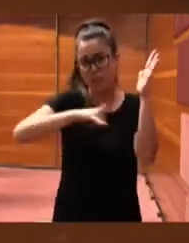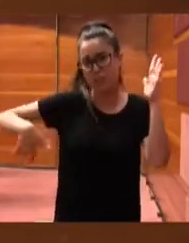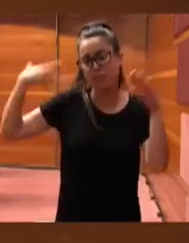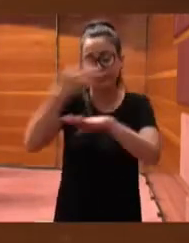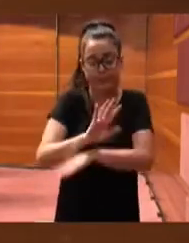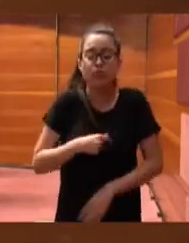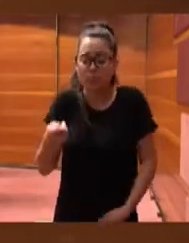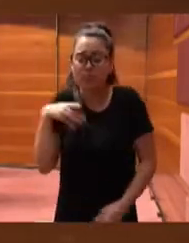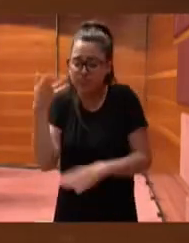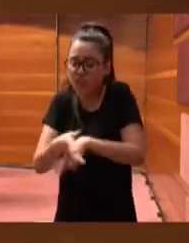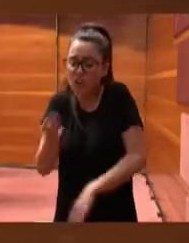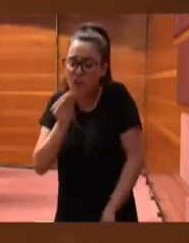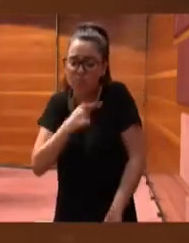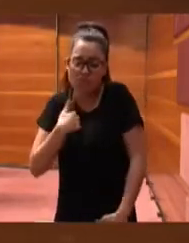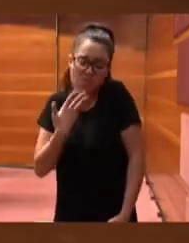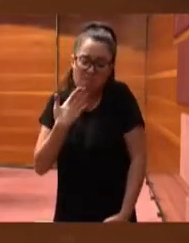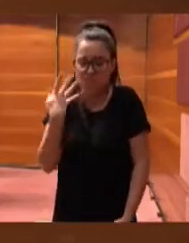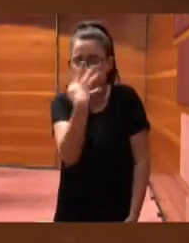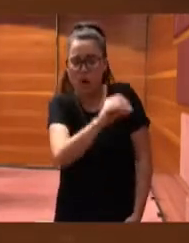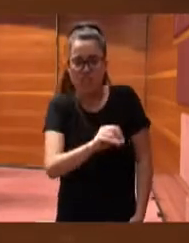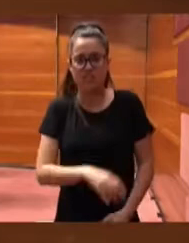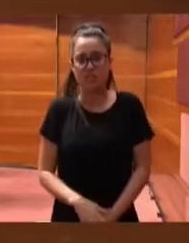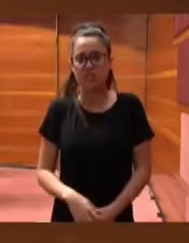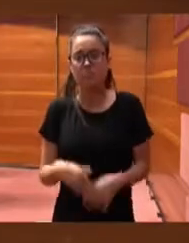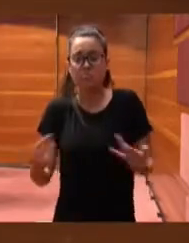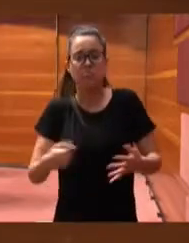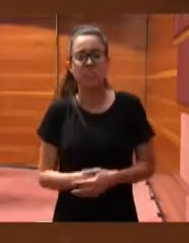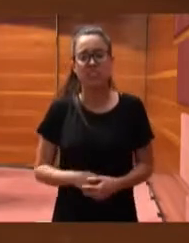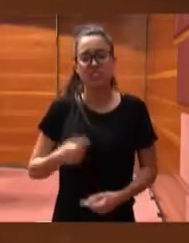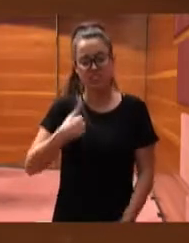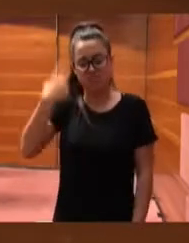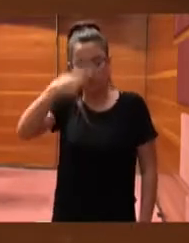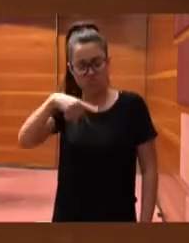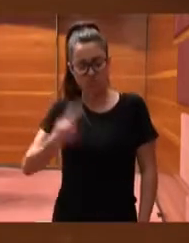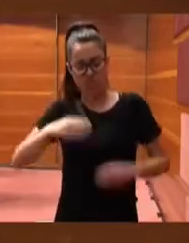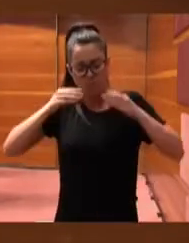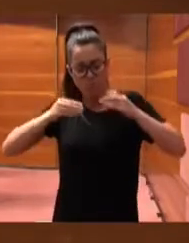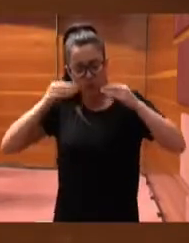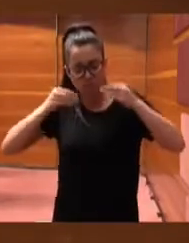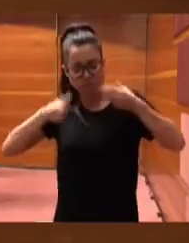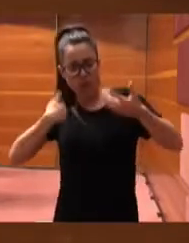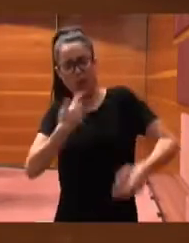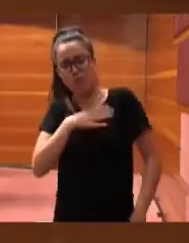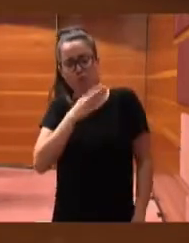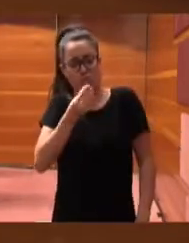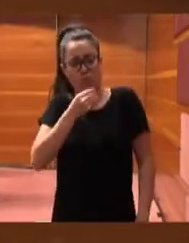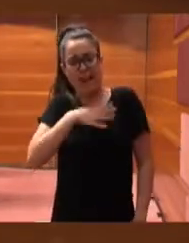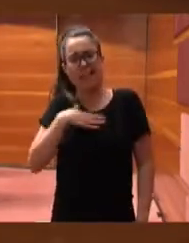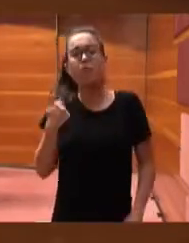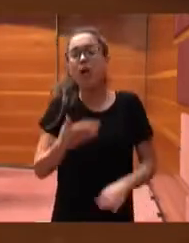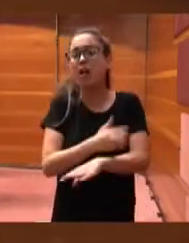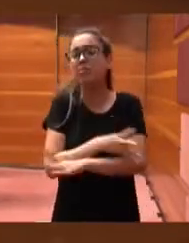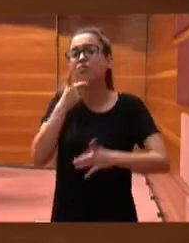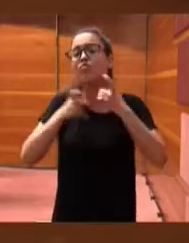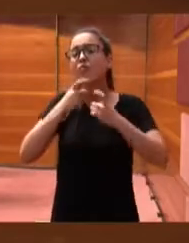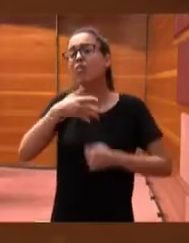¿Y cómo? Porque tengo 40 años y las narices suficientes para saber si me quiero comer una hamburguesa, me la como y punto.